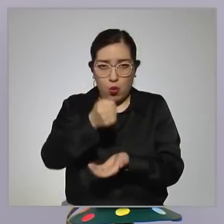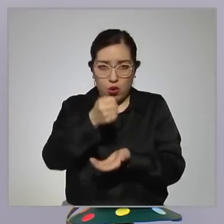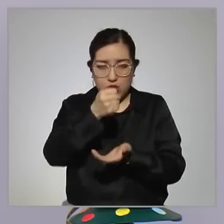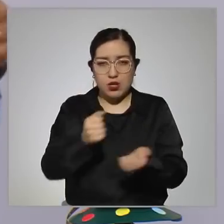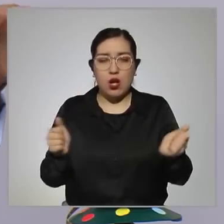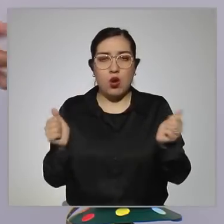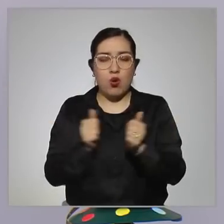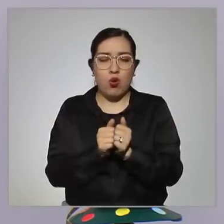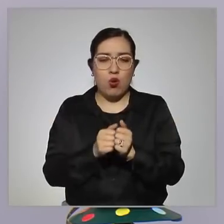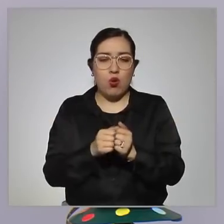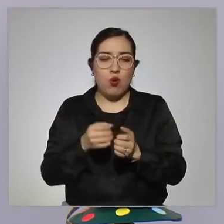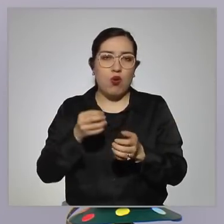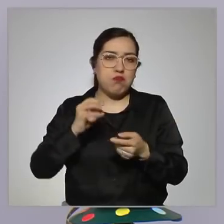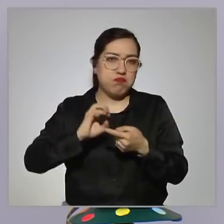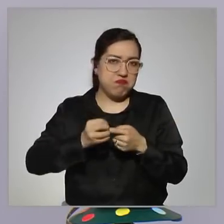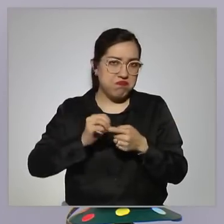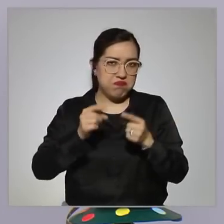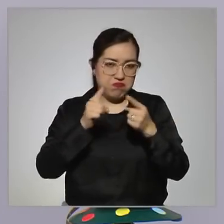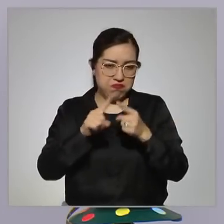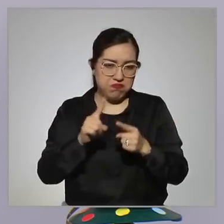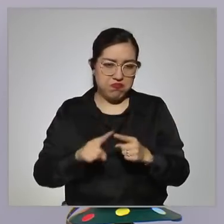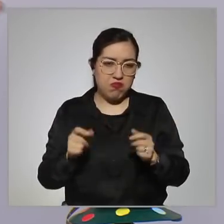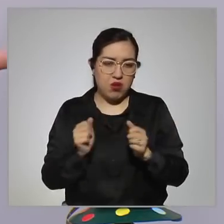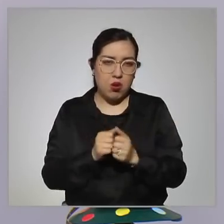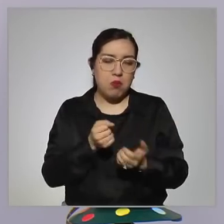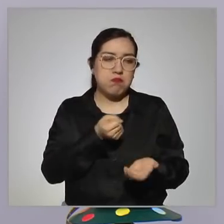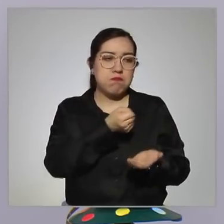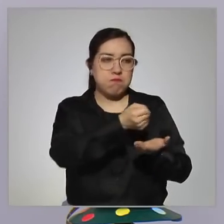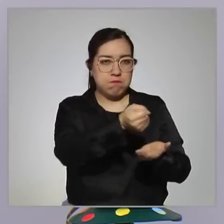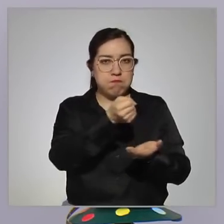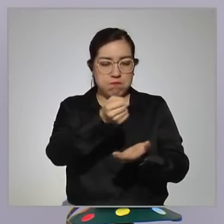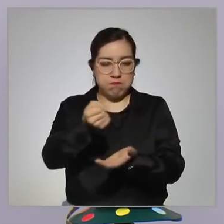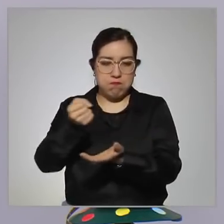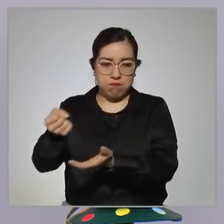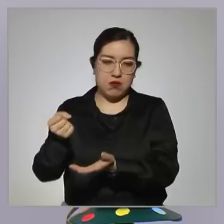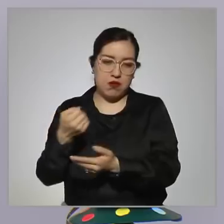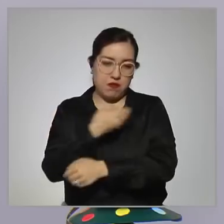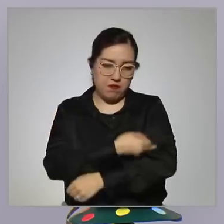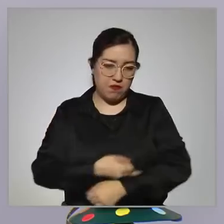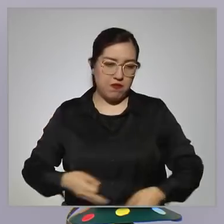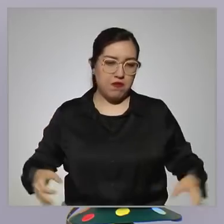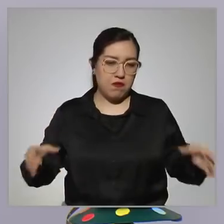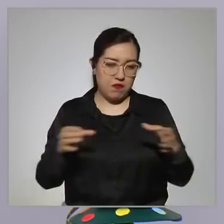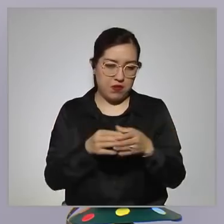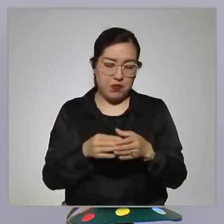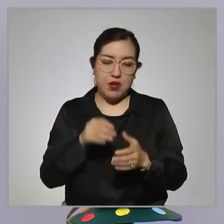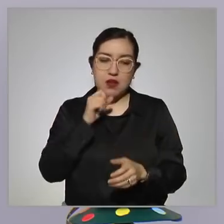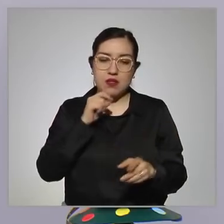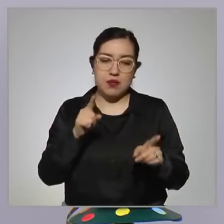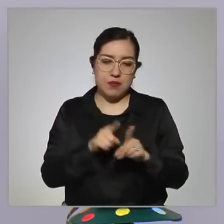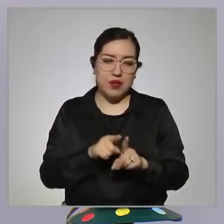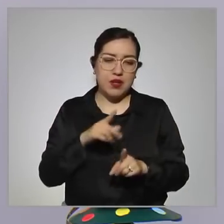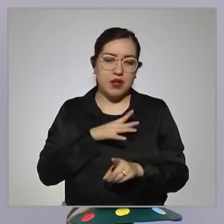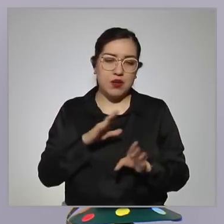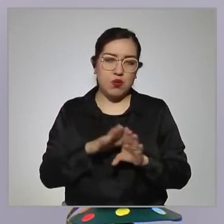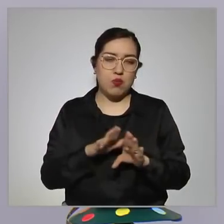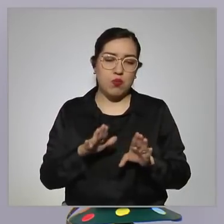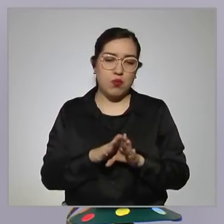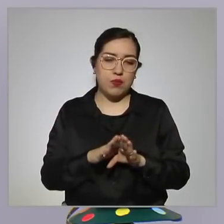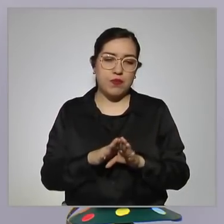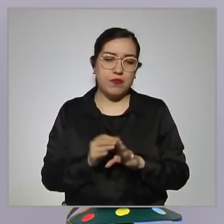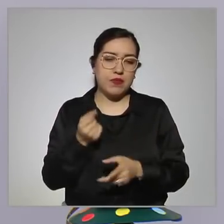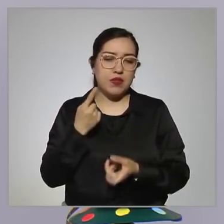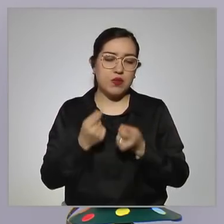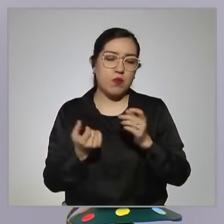y repartirlas entre la familia, ¿no? También es la noción como de la bonanza. Y a veces también tenemos la fusión, ¿no? Con algunas